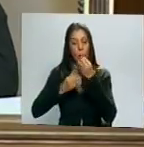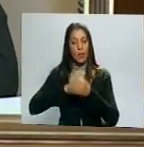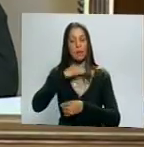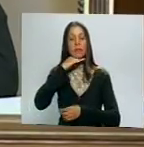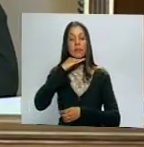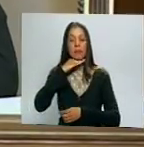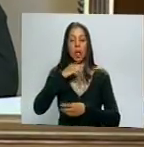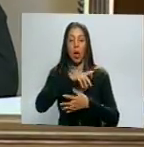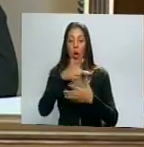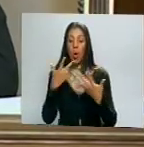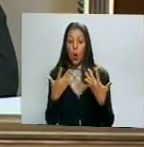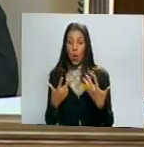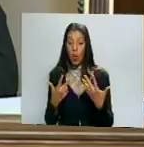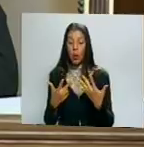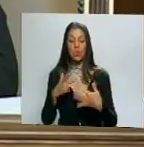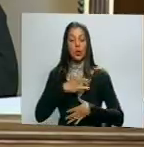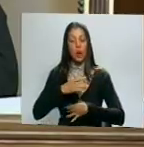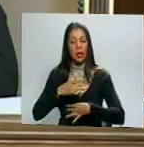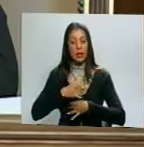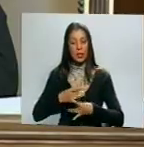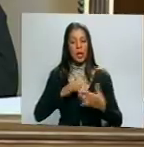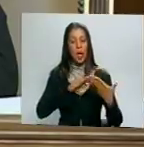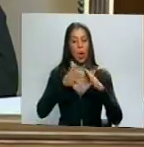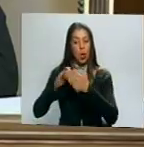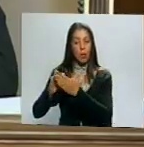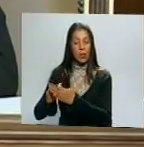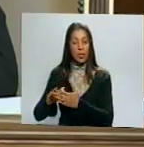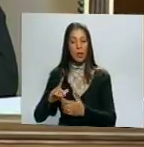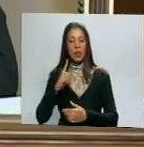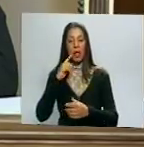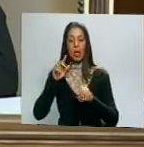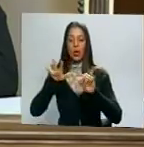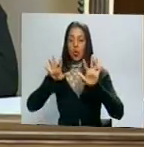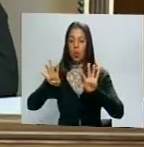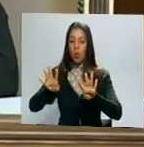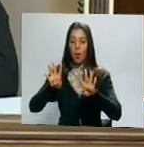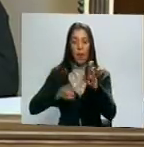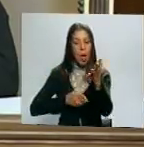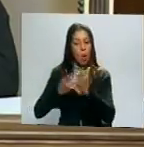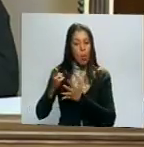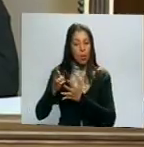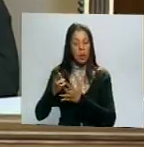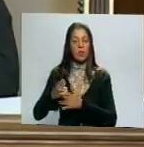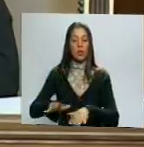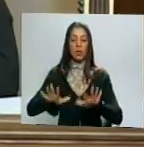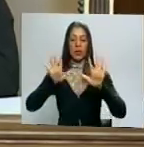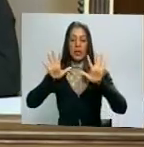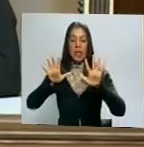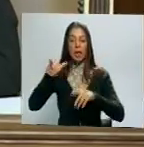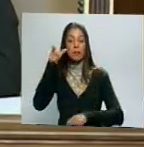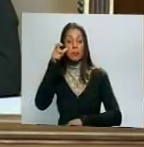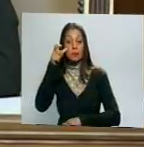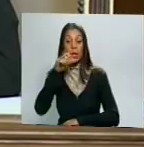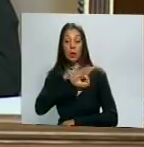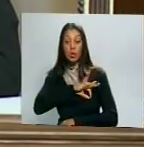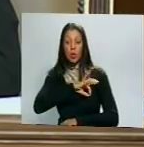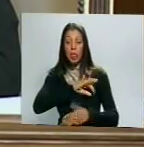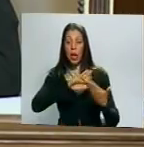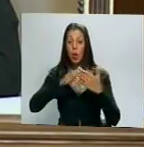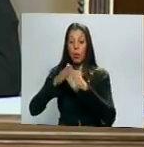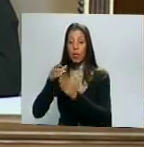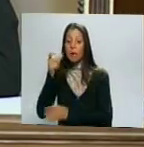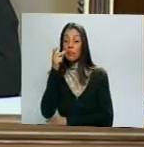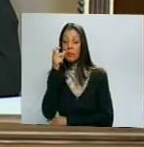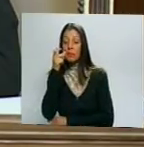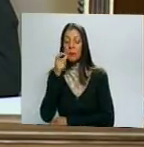8. Primacía de los intereses colectivos. 9. Transparencia. Y 10. Contraloría social. En